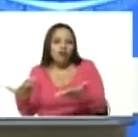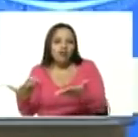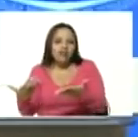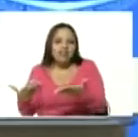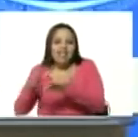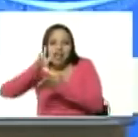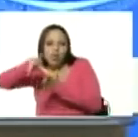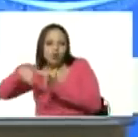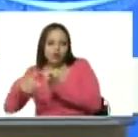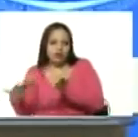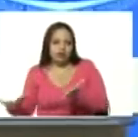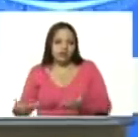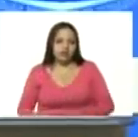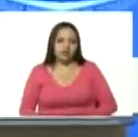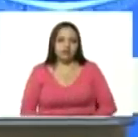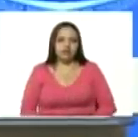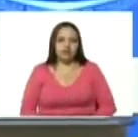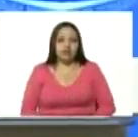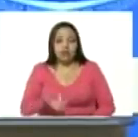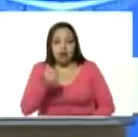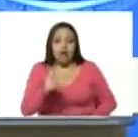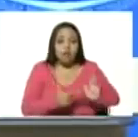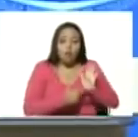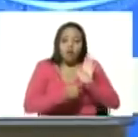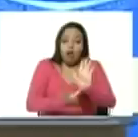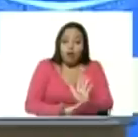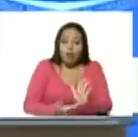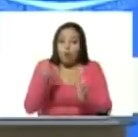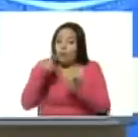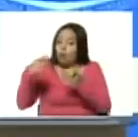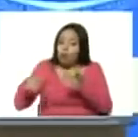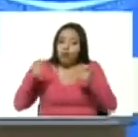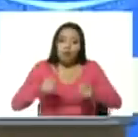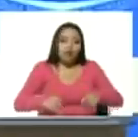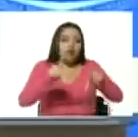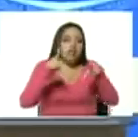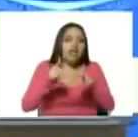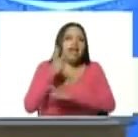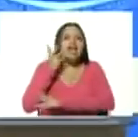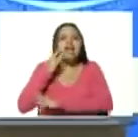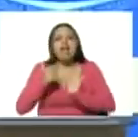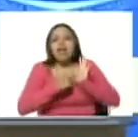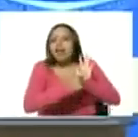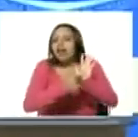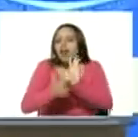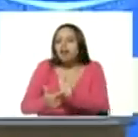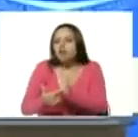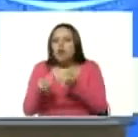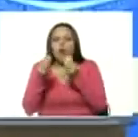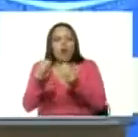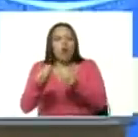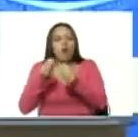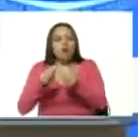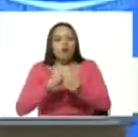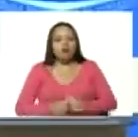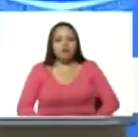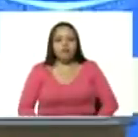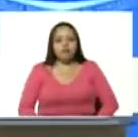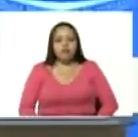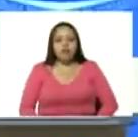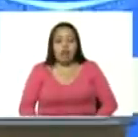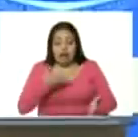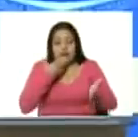40 ladrones. Hemos mostrado en otras oportunidades muchos ejemplos de cómo las